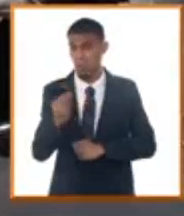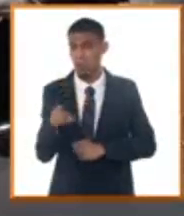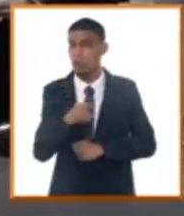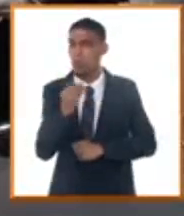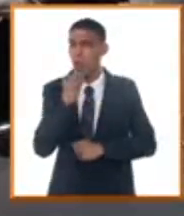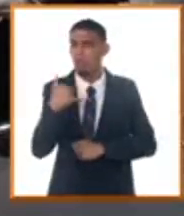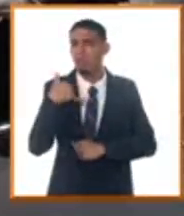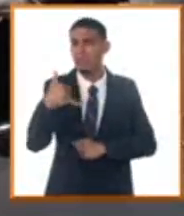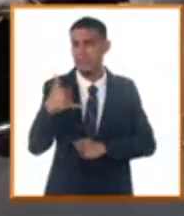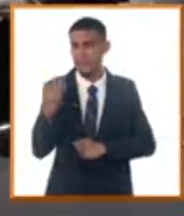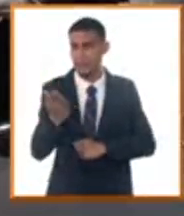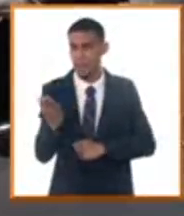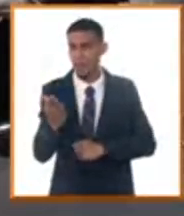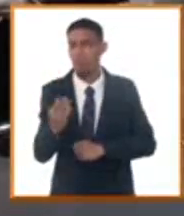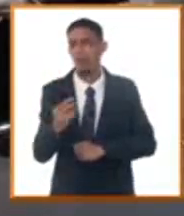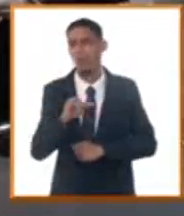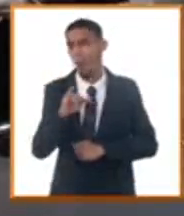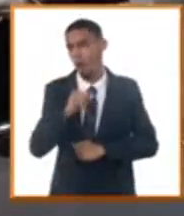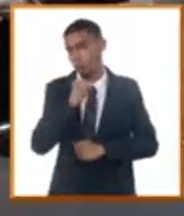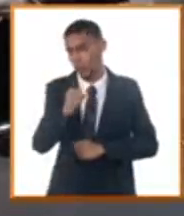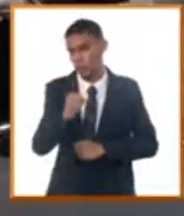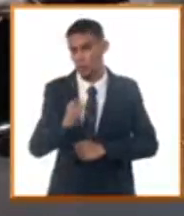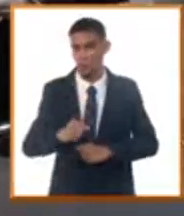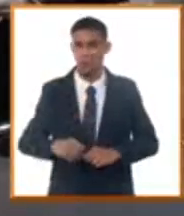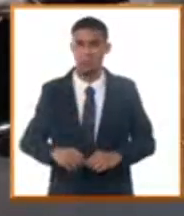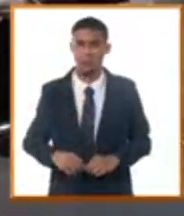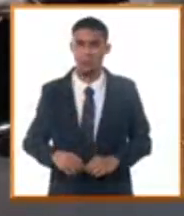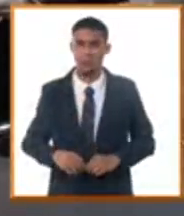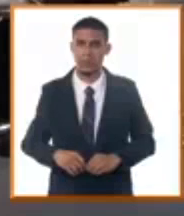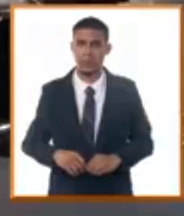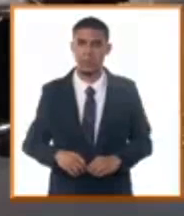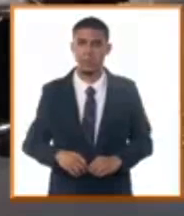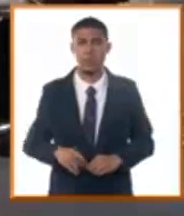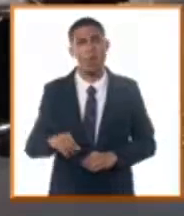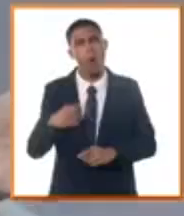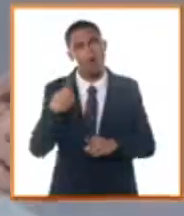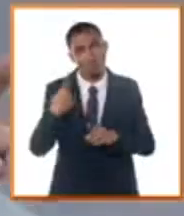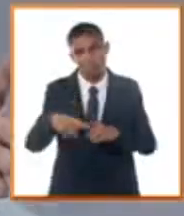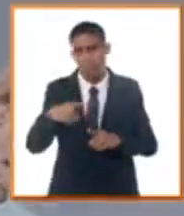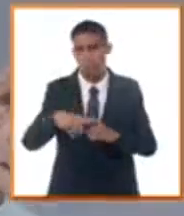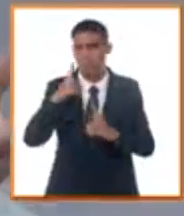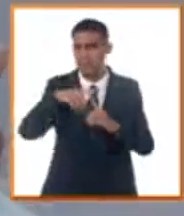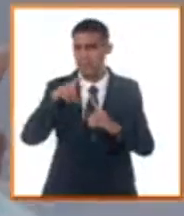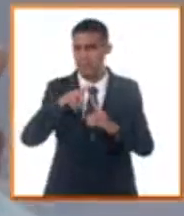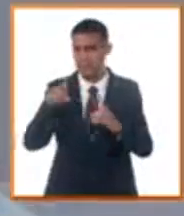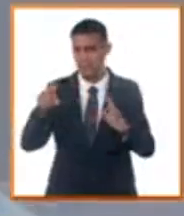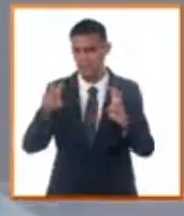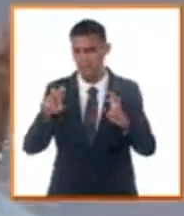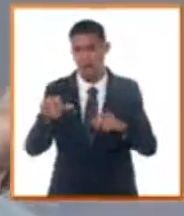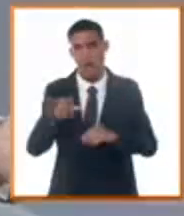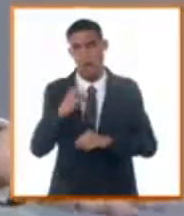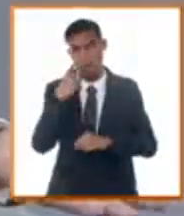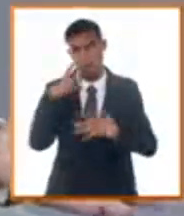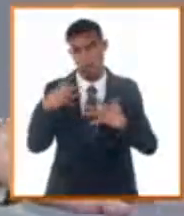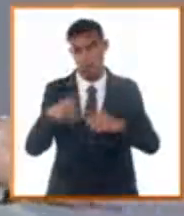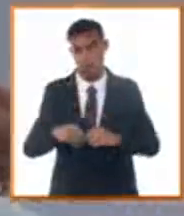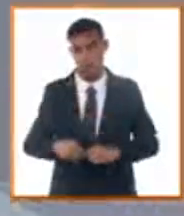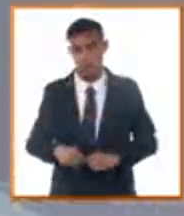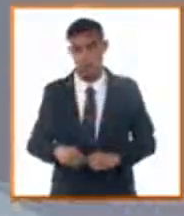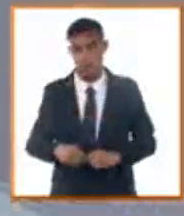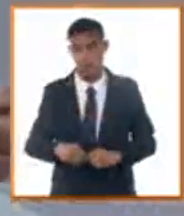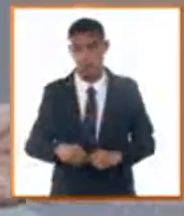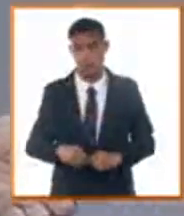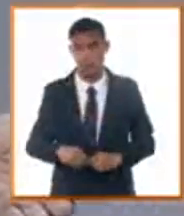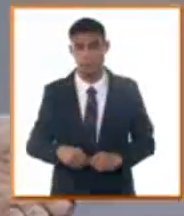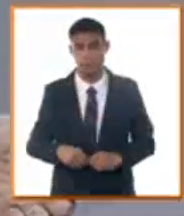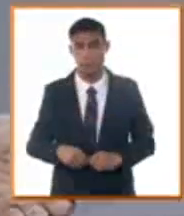donde eso ocurra. Igualmente, hay otros temas que confluyen, que han estado, y es el exceso también de